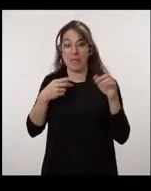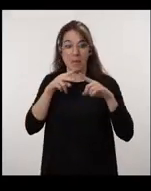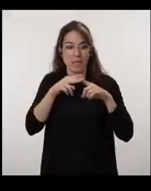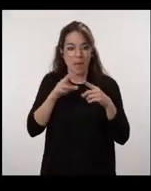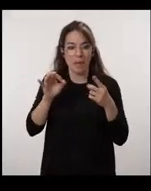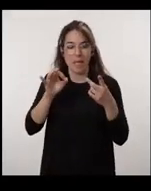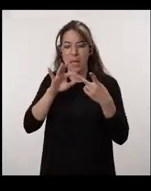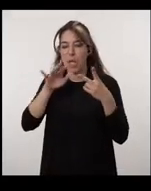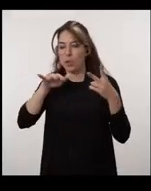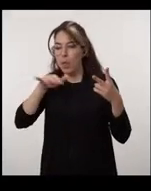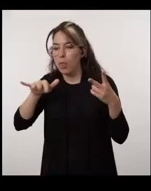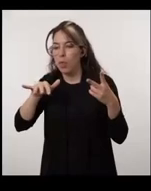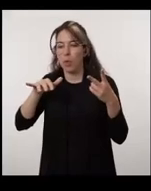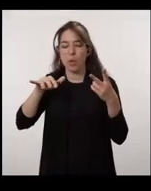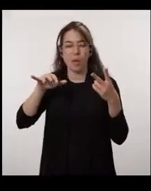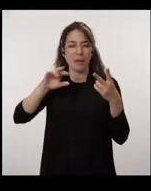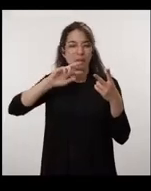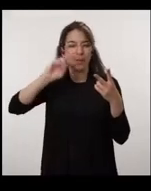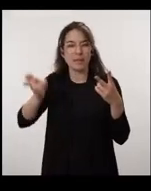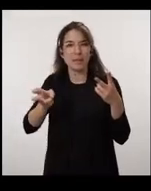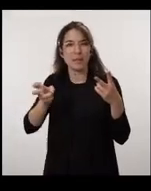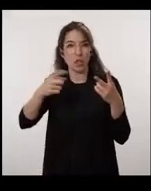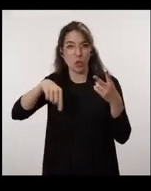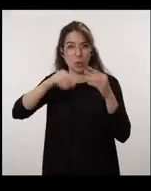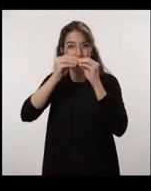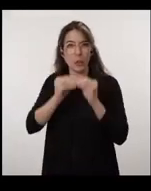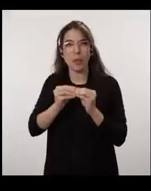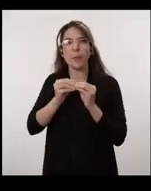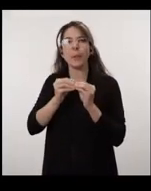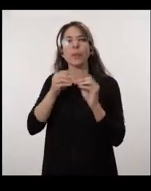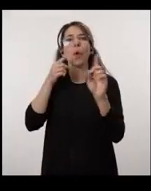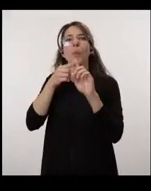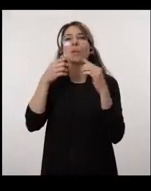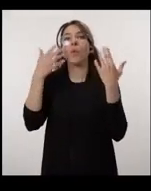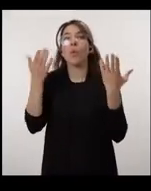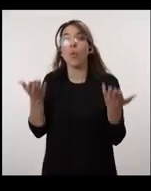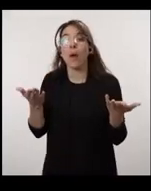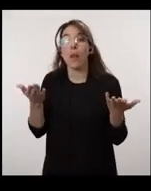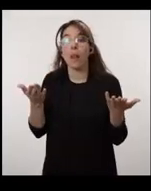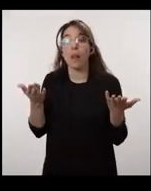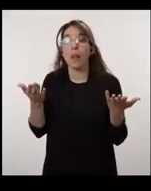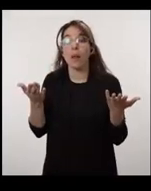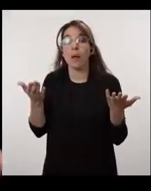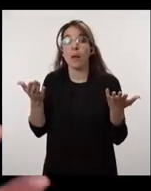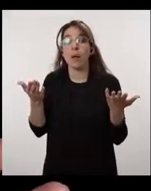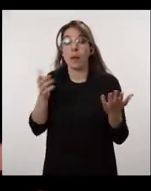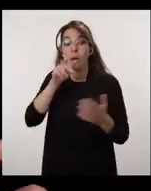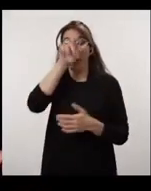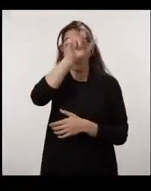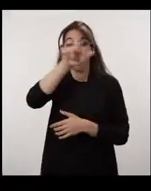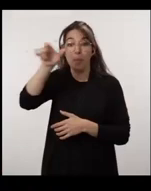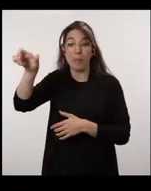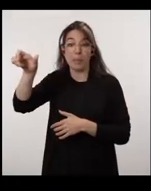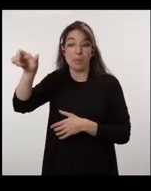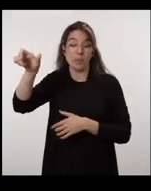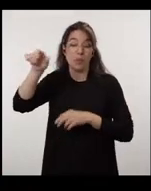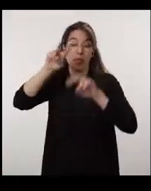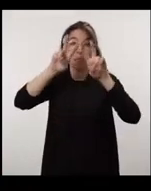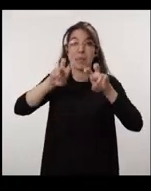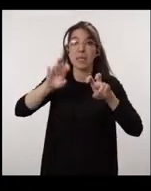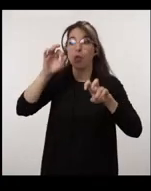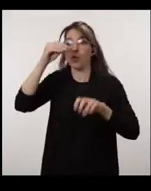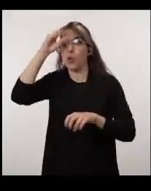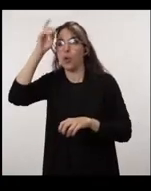herramientas e instrumentos que estamos desarrollando es favorecer la libre circulación del conocimiento